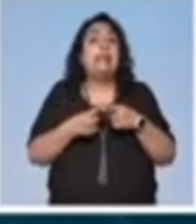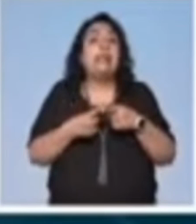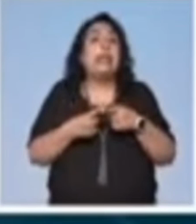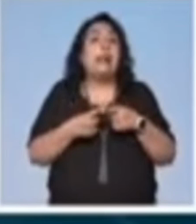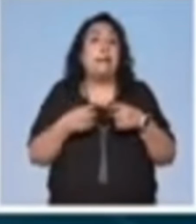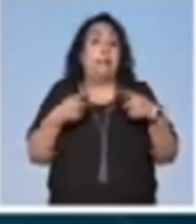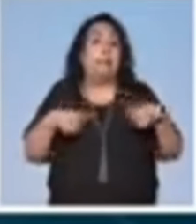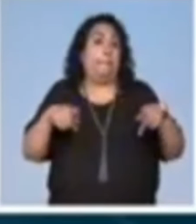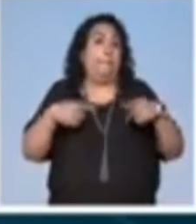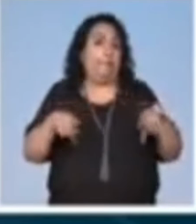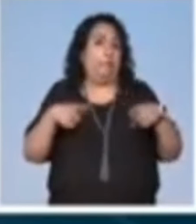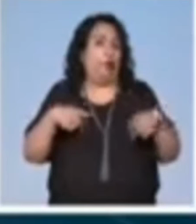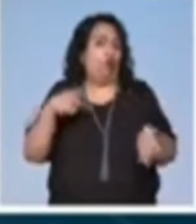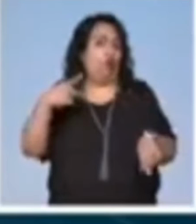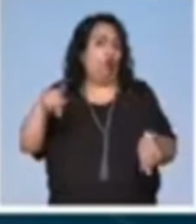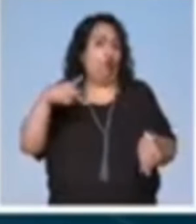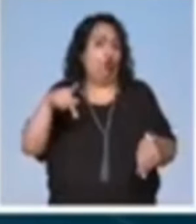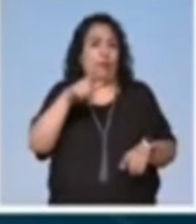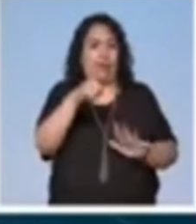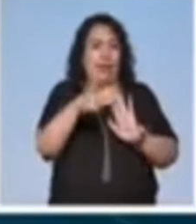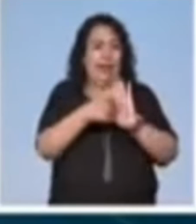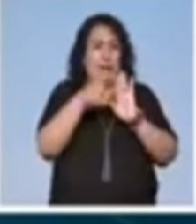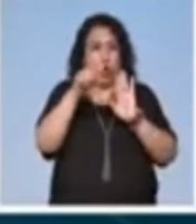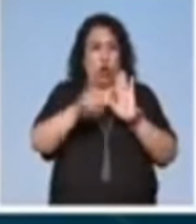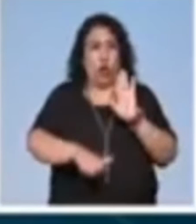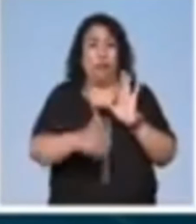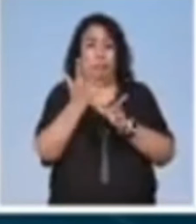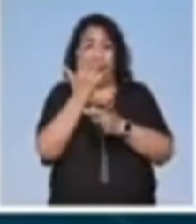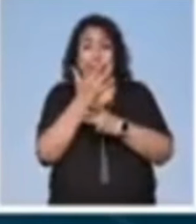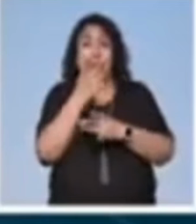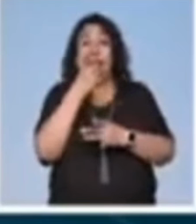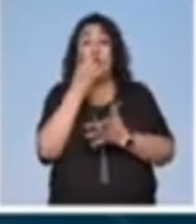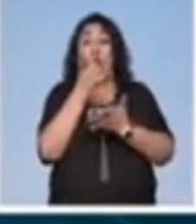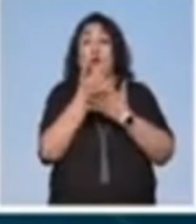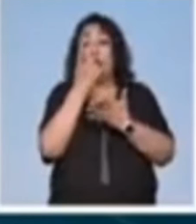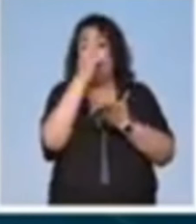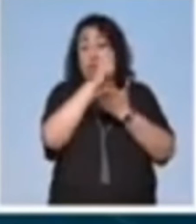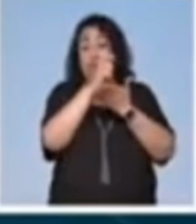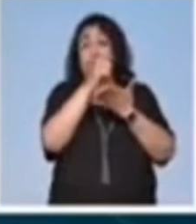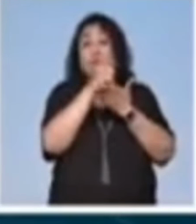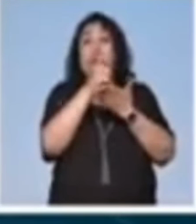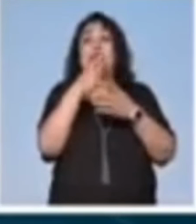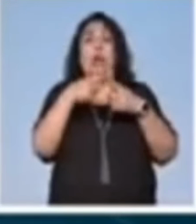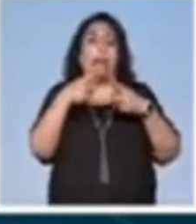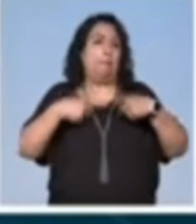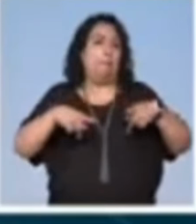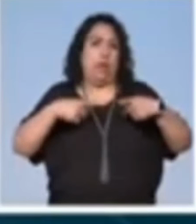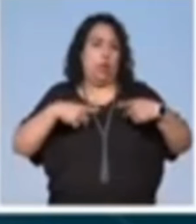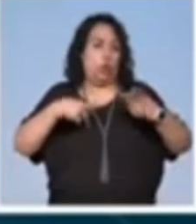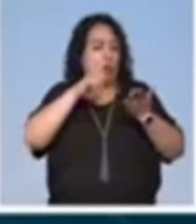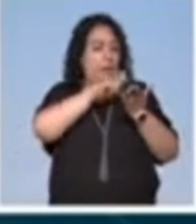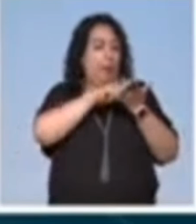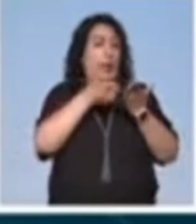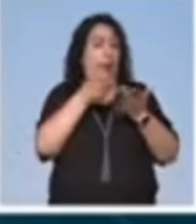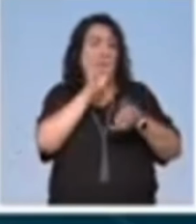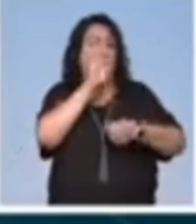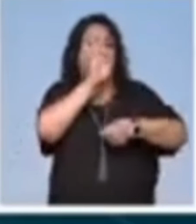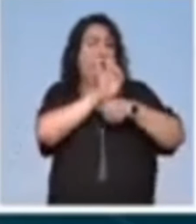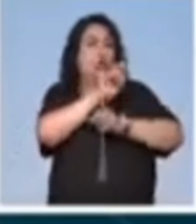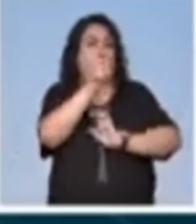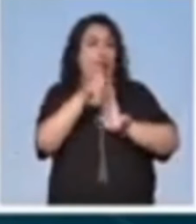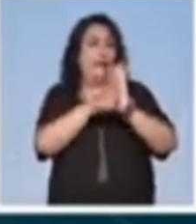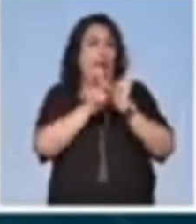sobre el autor. La ley actual señala que solamente las obras que sean producidas por una persona serán protegidas por